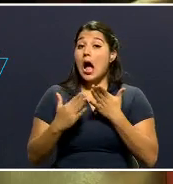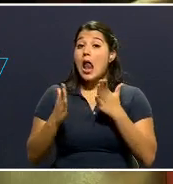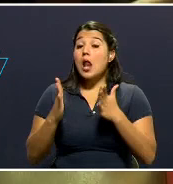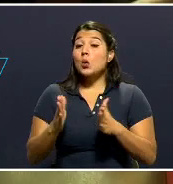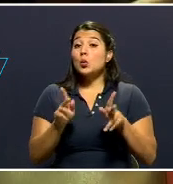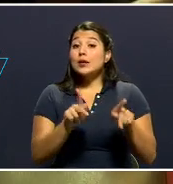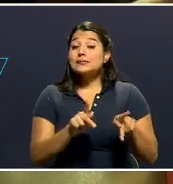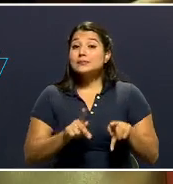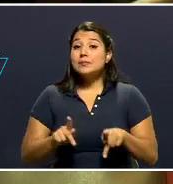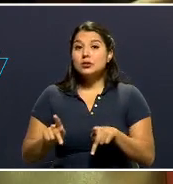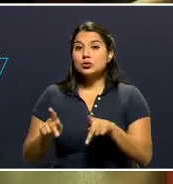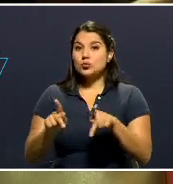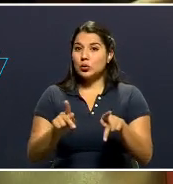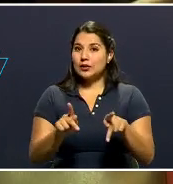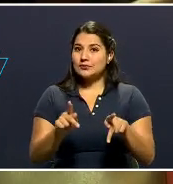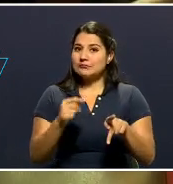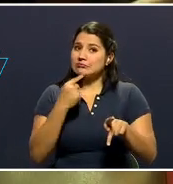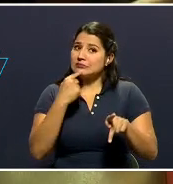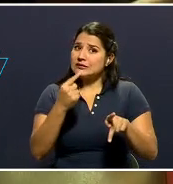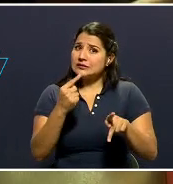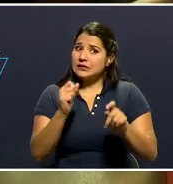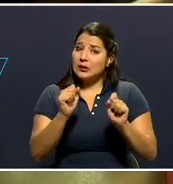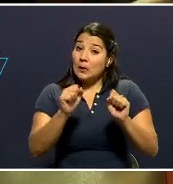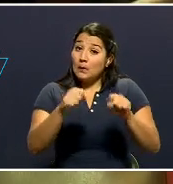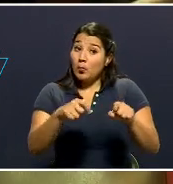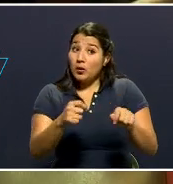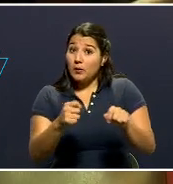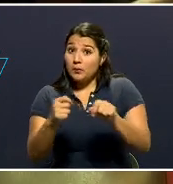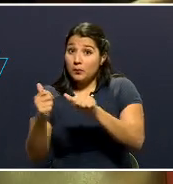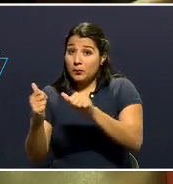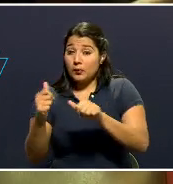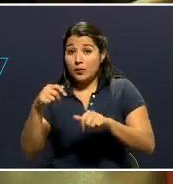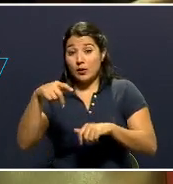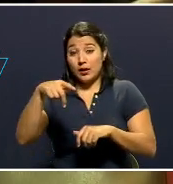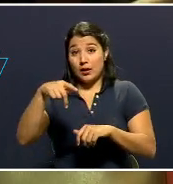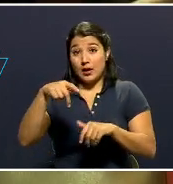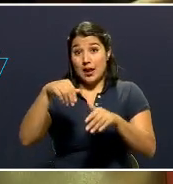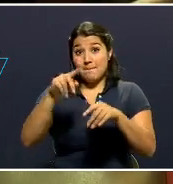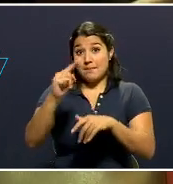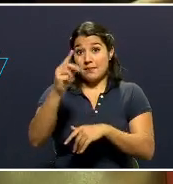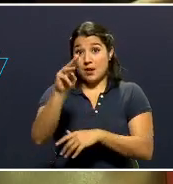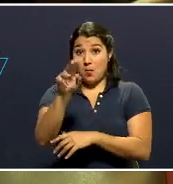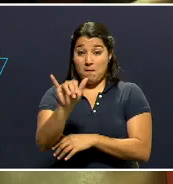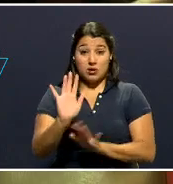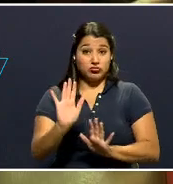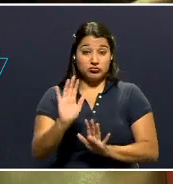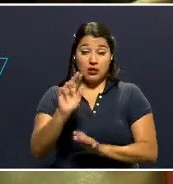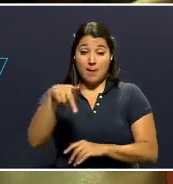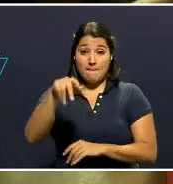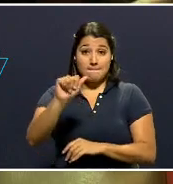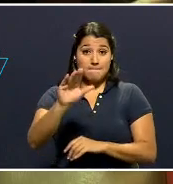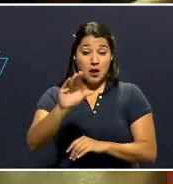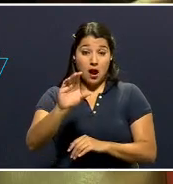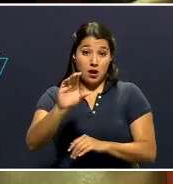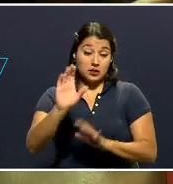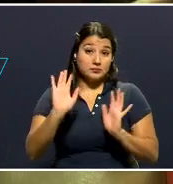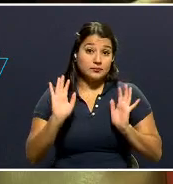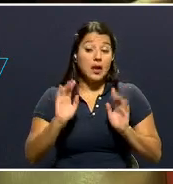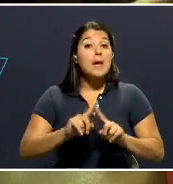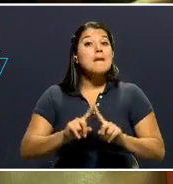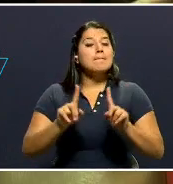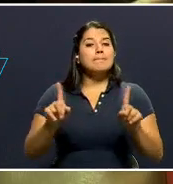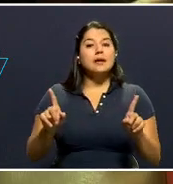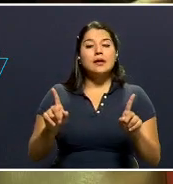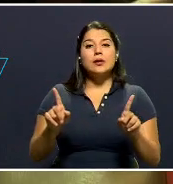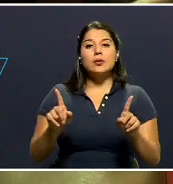eventualmente fuera del directorio legislativo, ¿verdad?, el próximo 1 de mayo, pero necesariamente va a pasar por el gobierno,